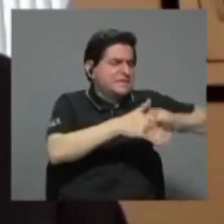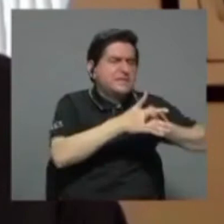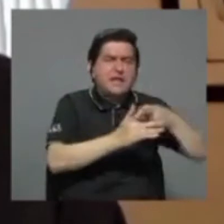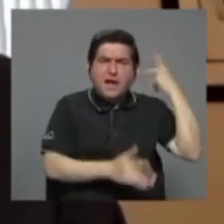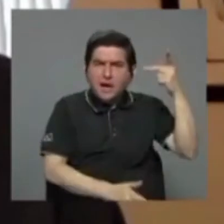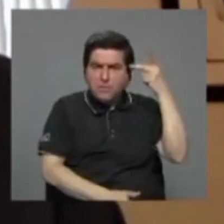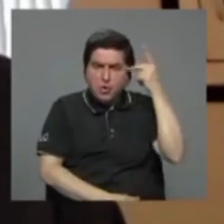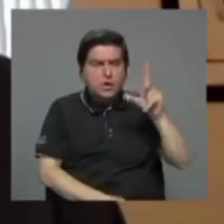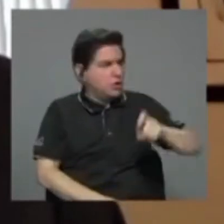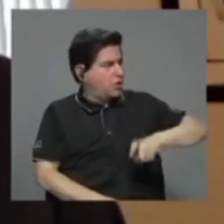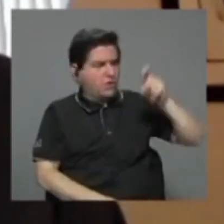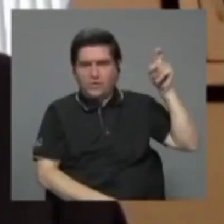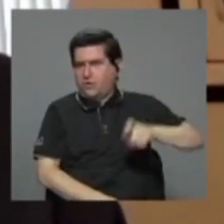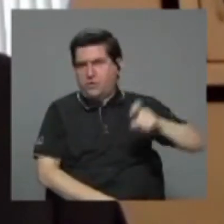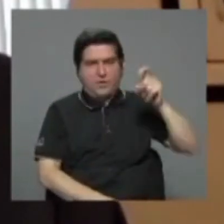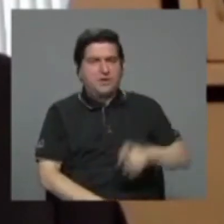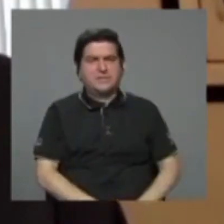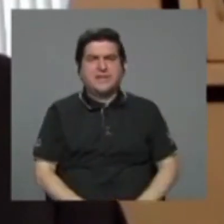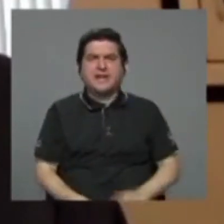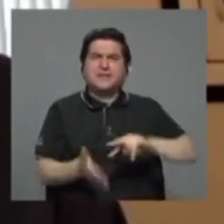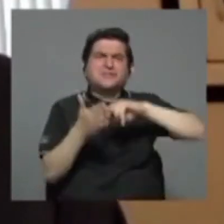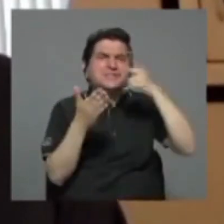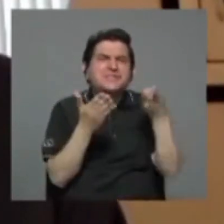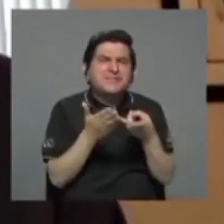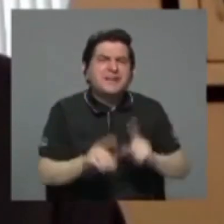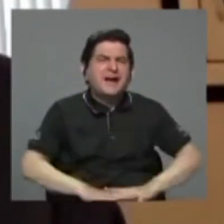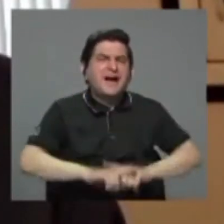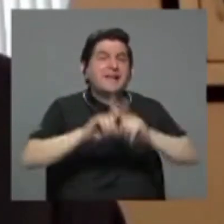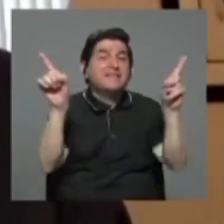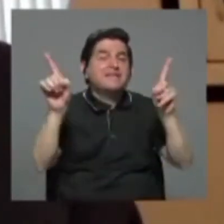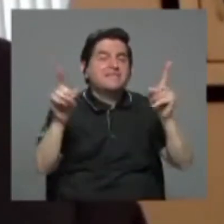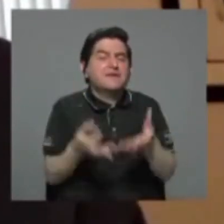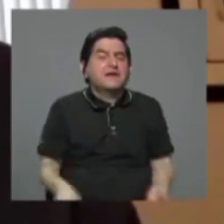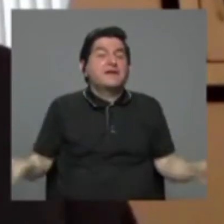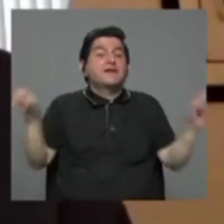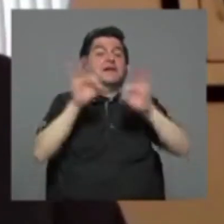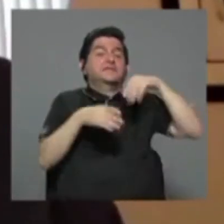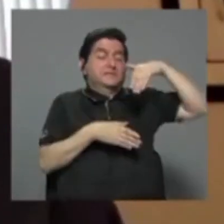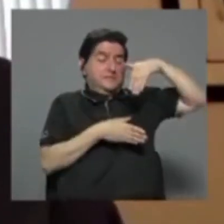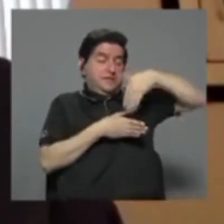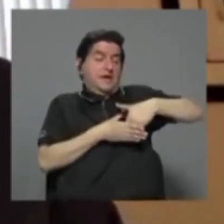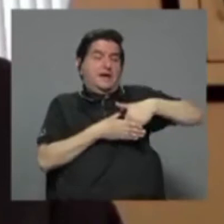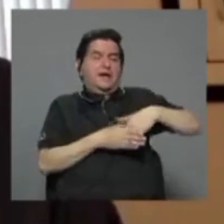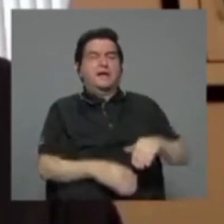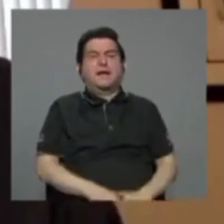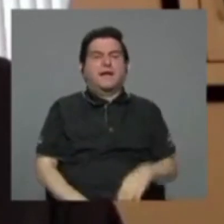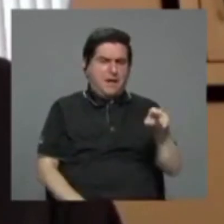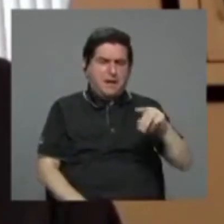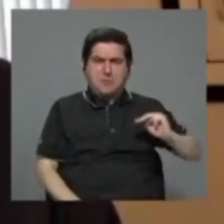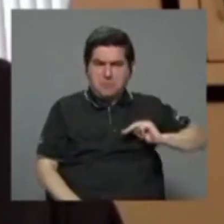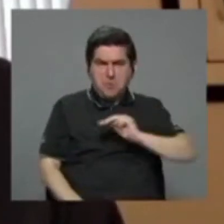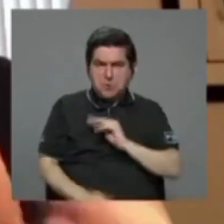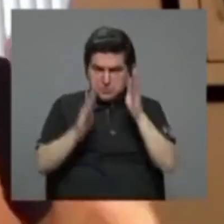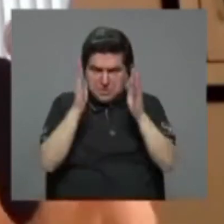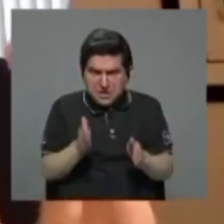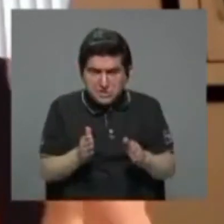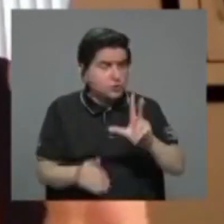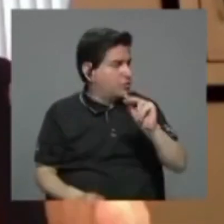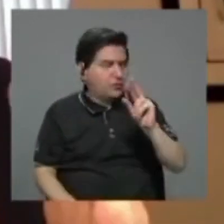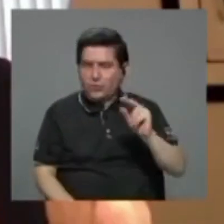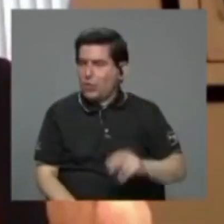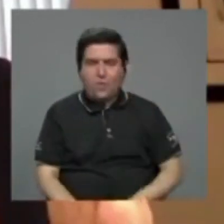no necesariamente quería decir diferencias marcadas internamente en el gabinete, sino más bien un